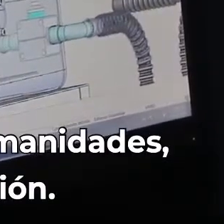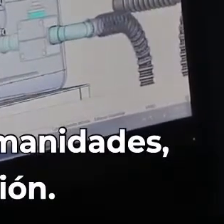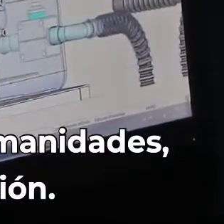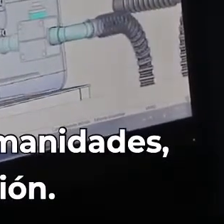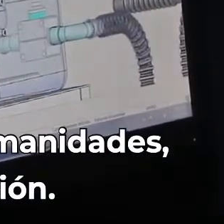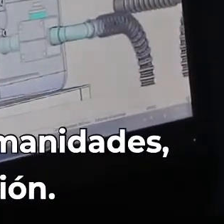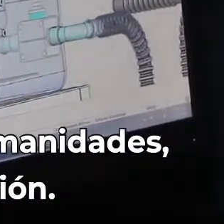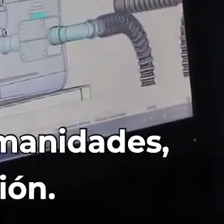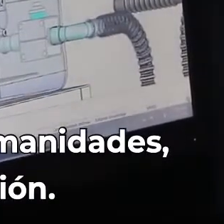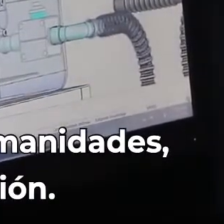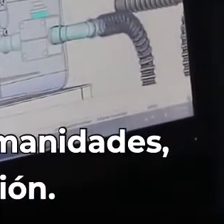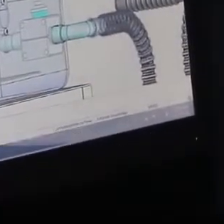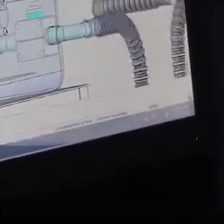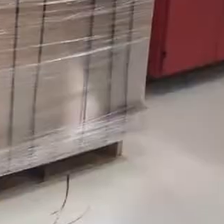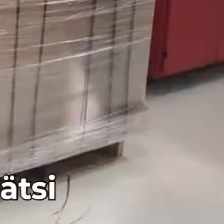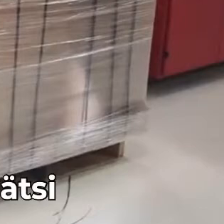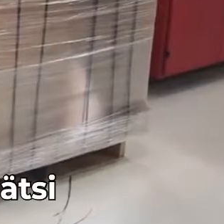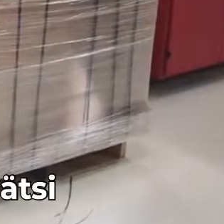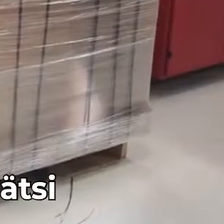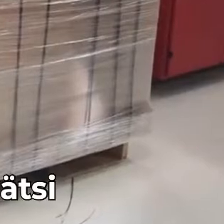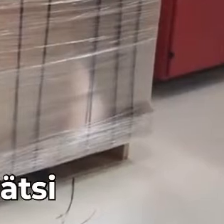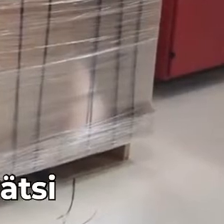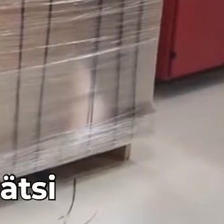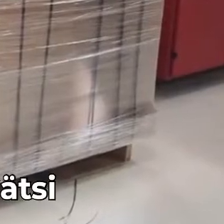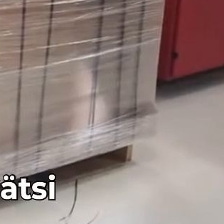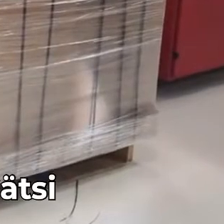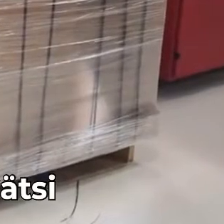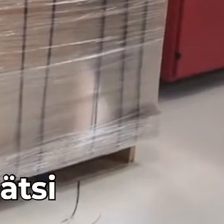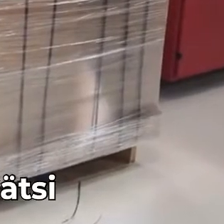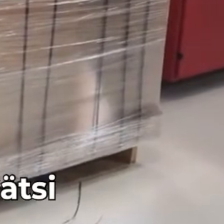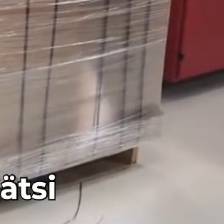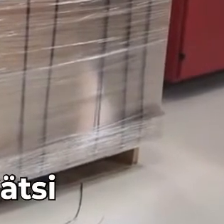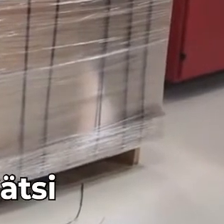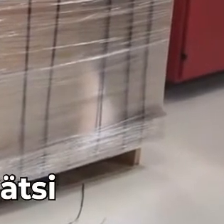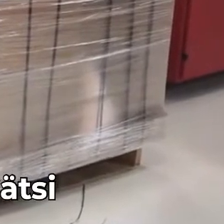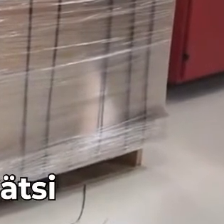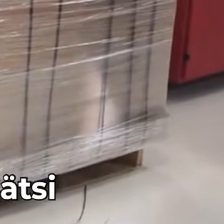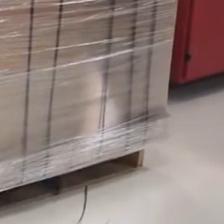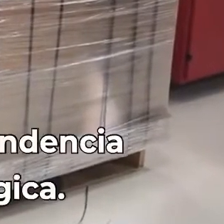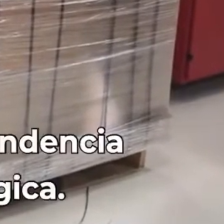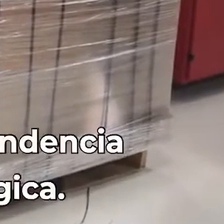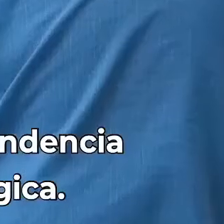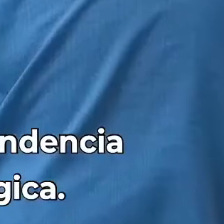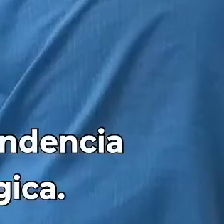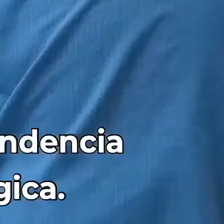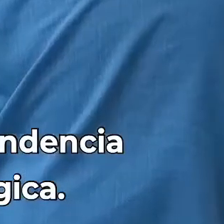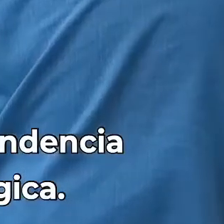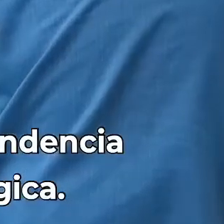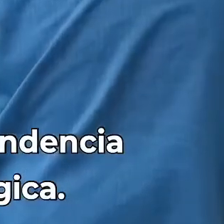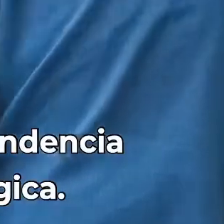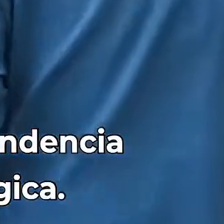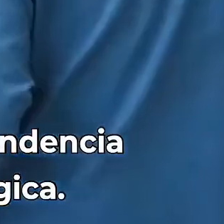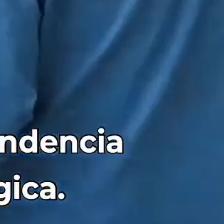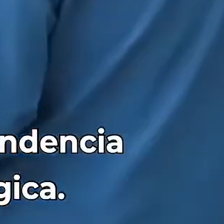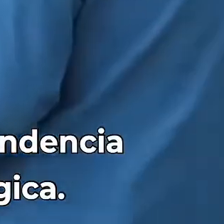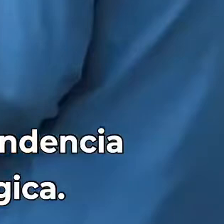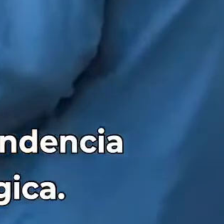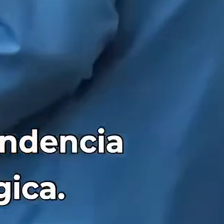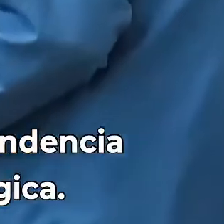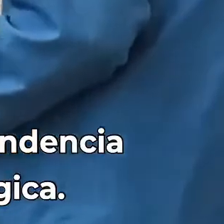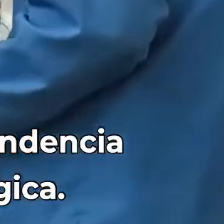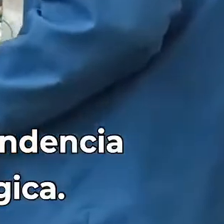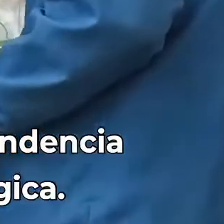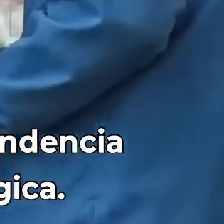Ciencias, Tecnología e Innovación. Los ventiladores Ejecatl 4T y GATSI son prueba contundente de